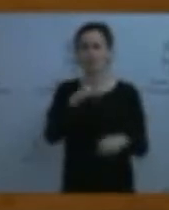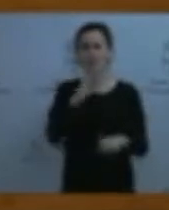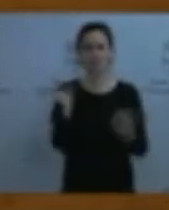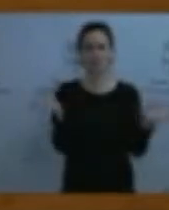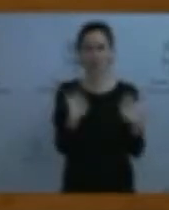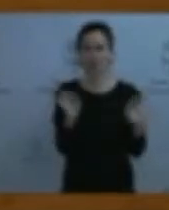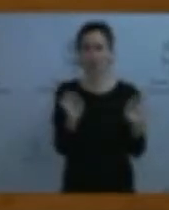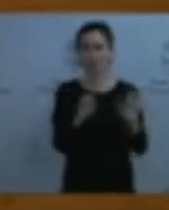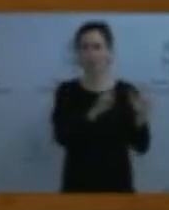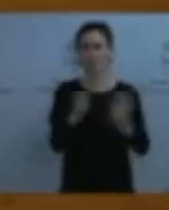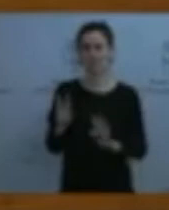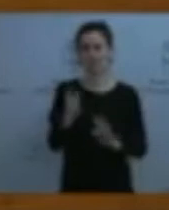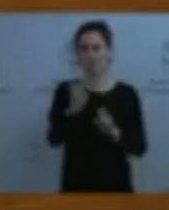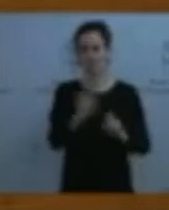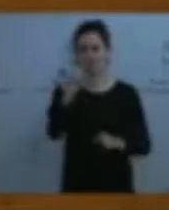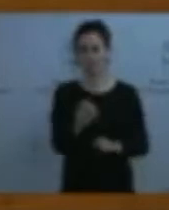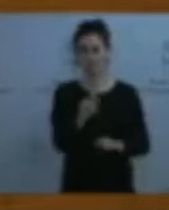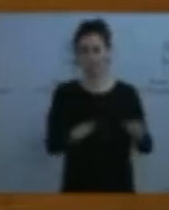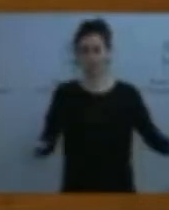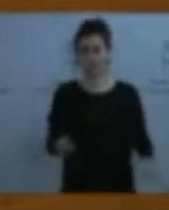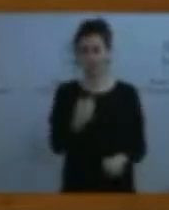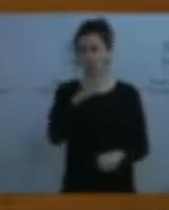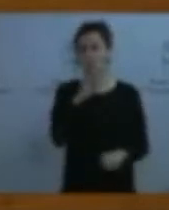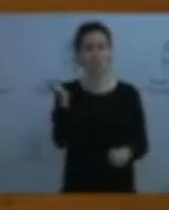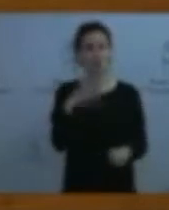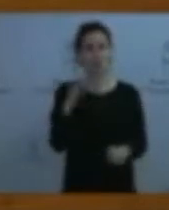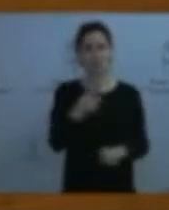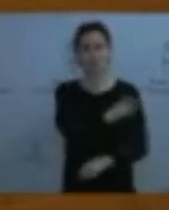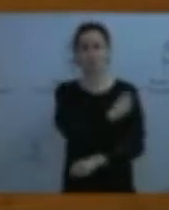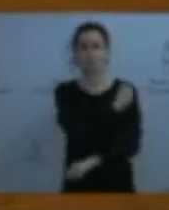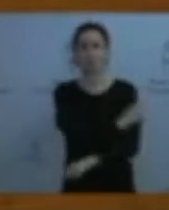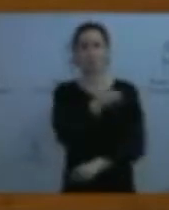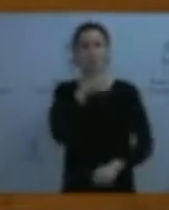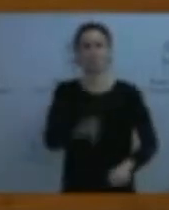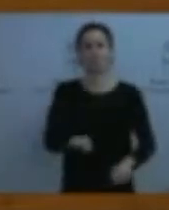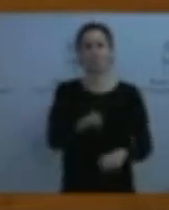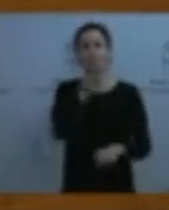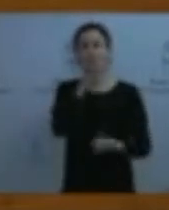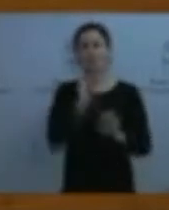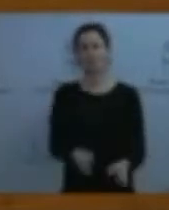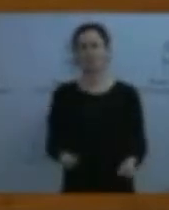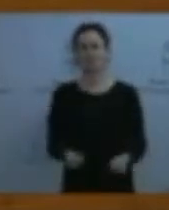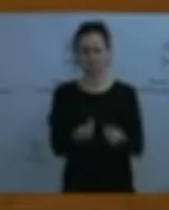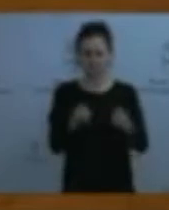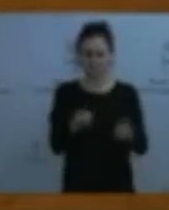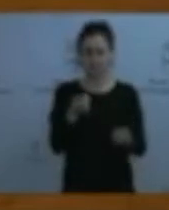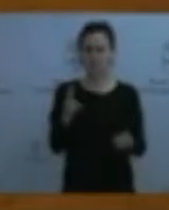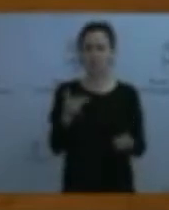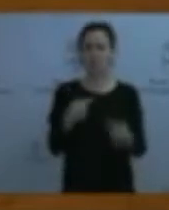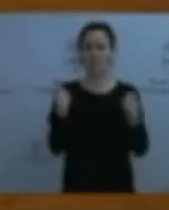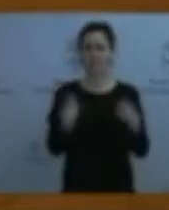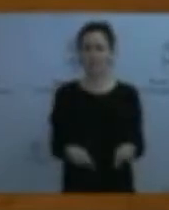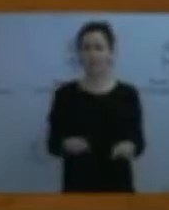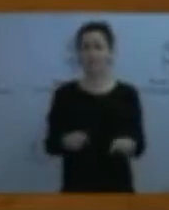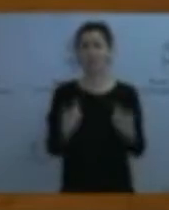menos el 68% de los españoles en el extranjero no se registran por miedo a perder esos derechos, ¿no? Nosotros creemos que podría haber